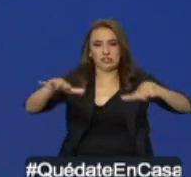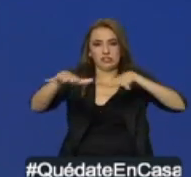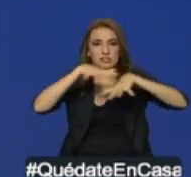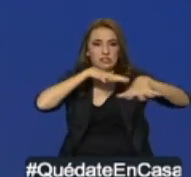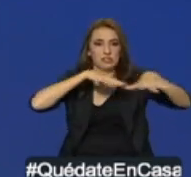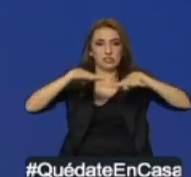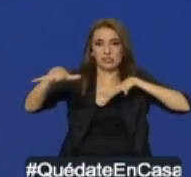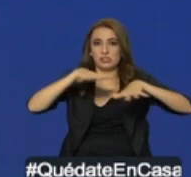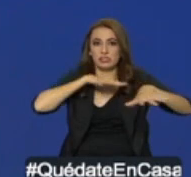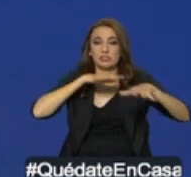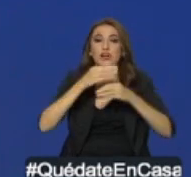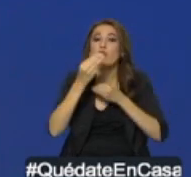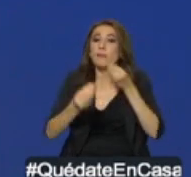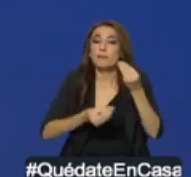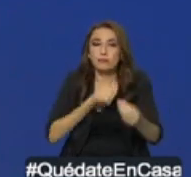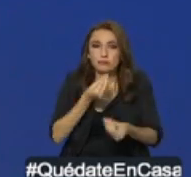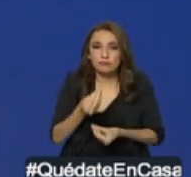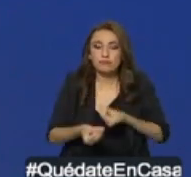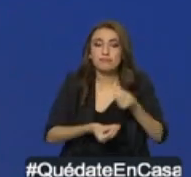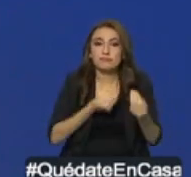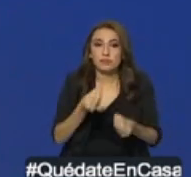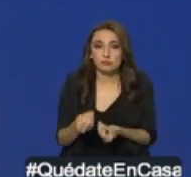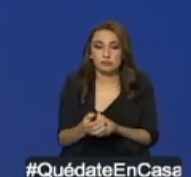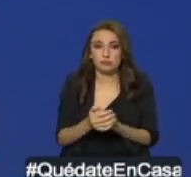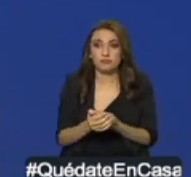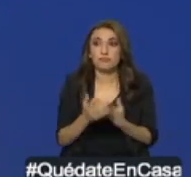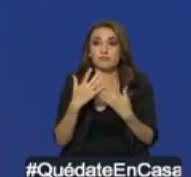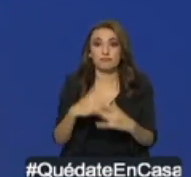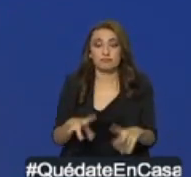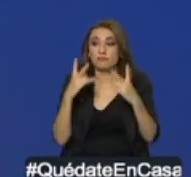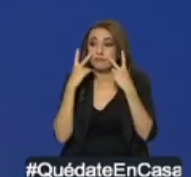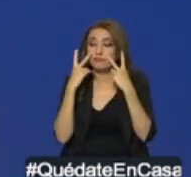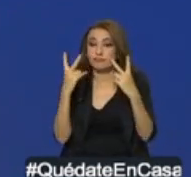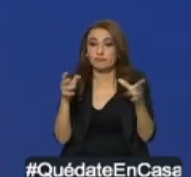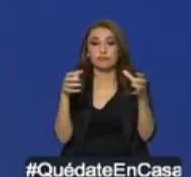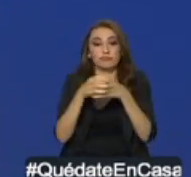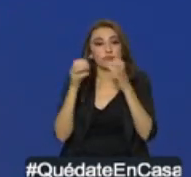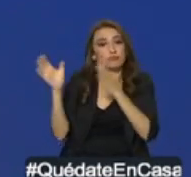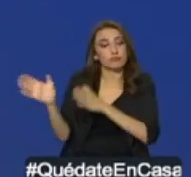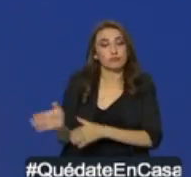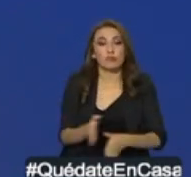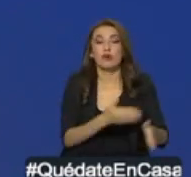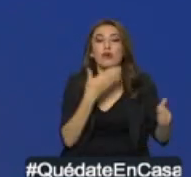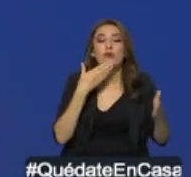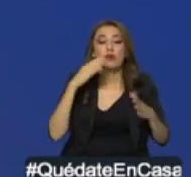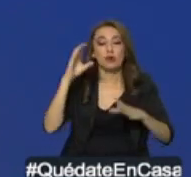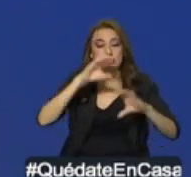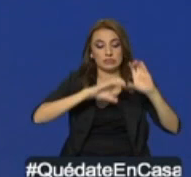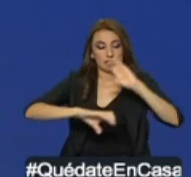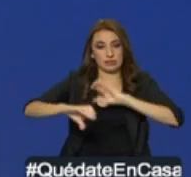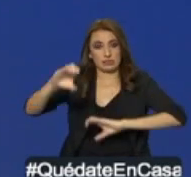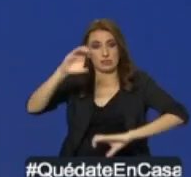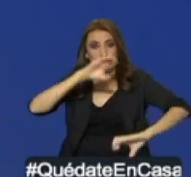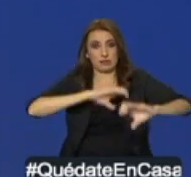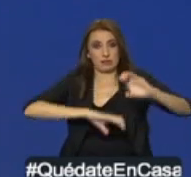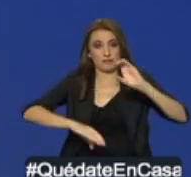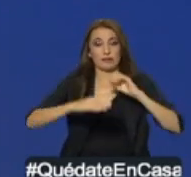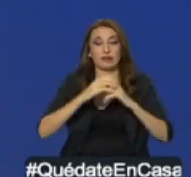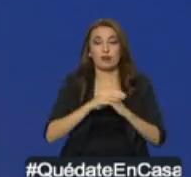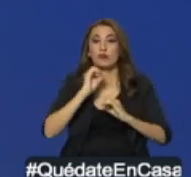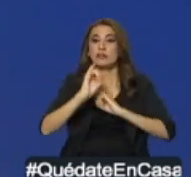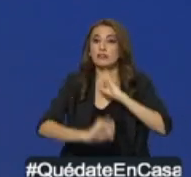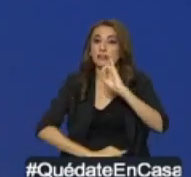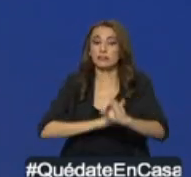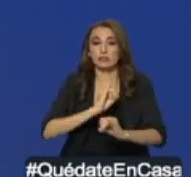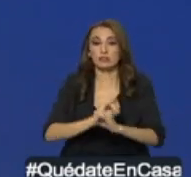pero cómo hacerlo la respuesta es con un sustento científico basado en la experiencia internacional hemos